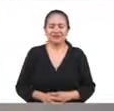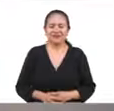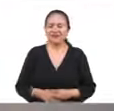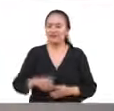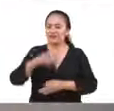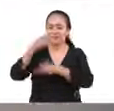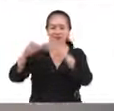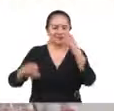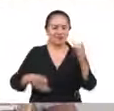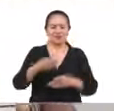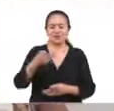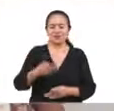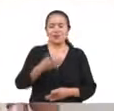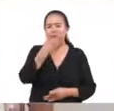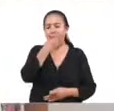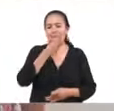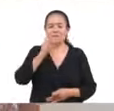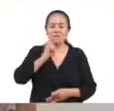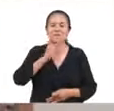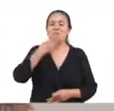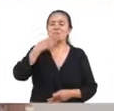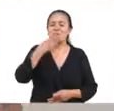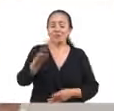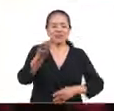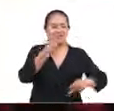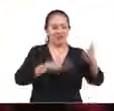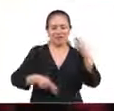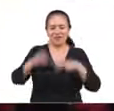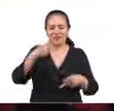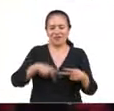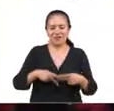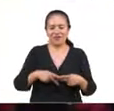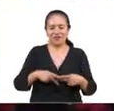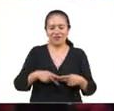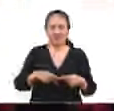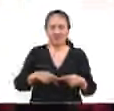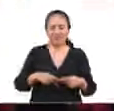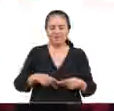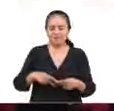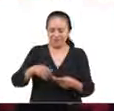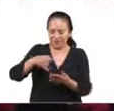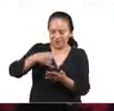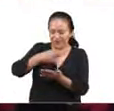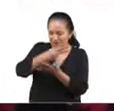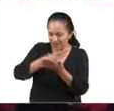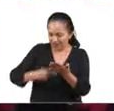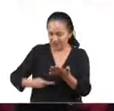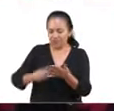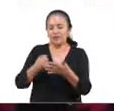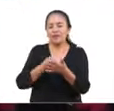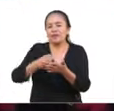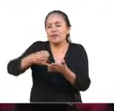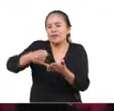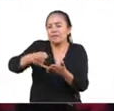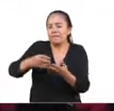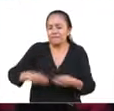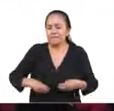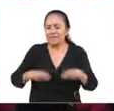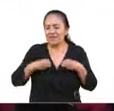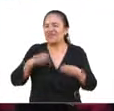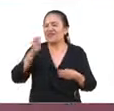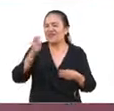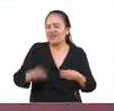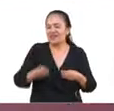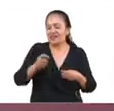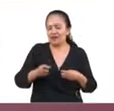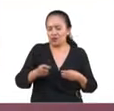Sean bienvenidas todas y todos. Sembrando Vida, sin duda, tiene como objetivo el bienestar